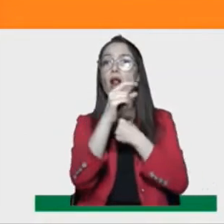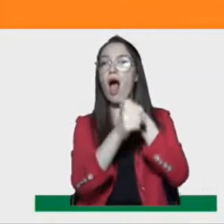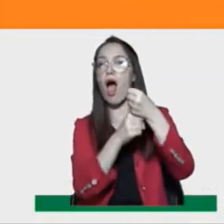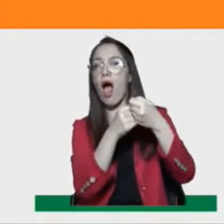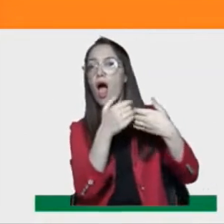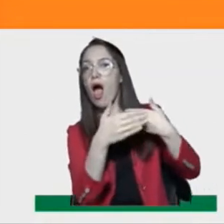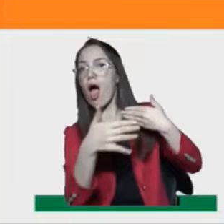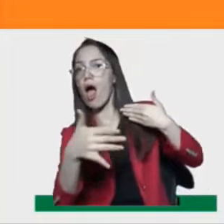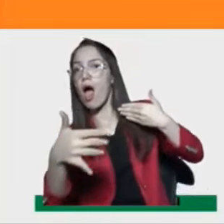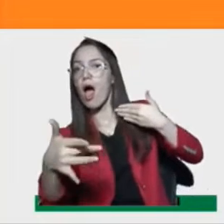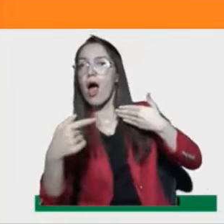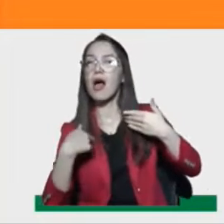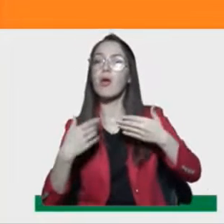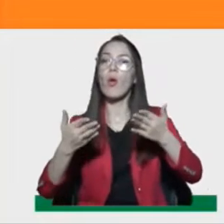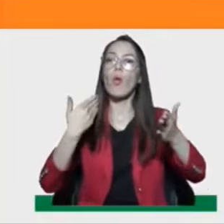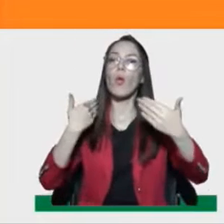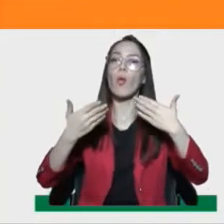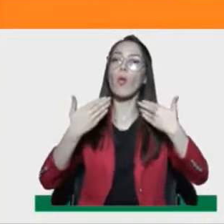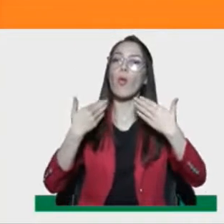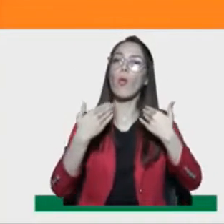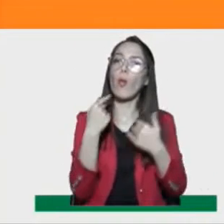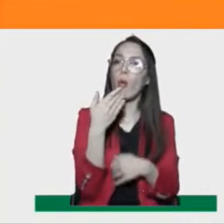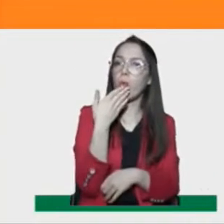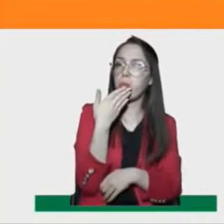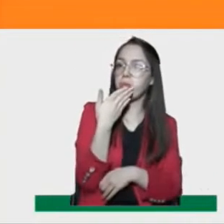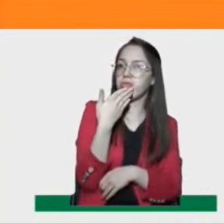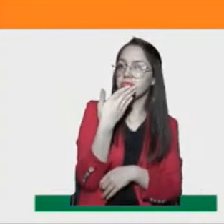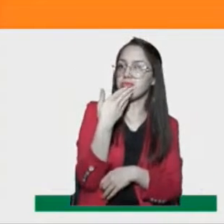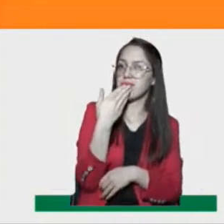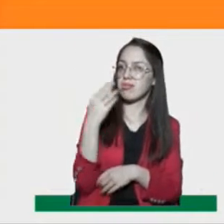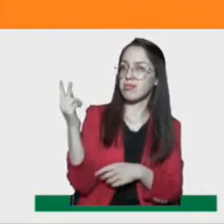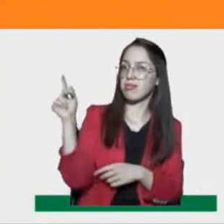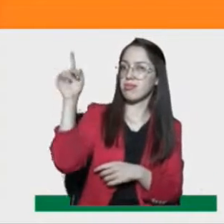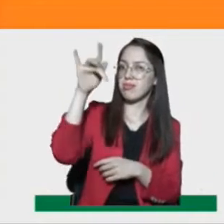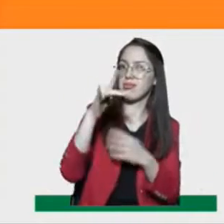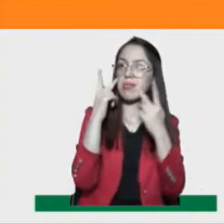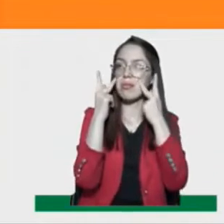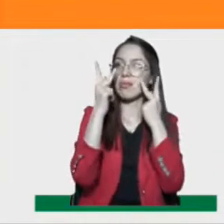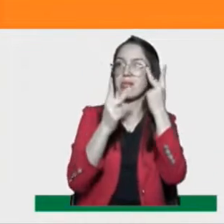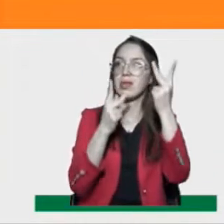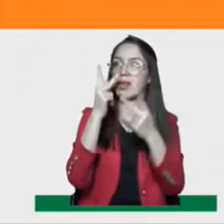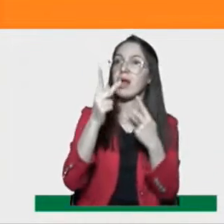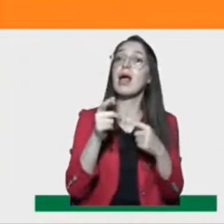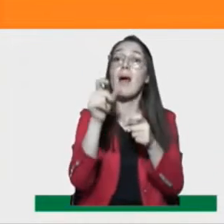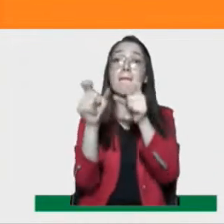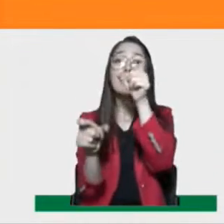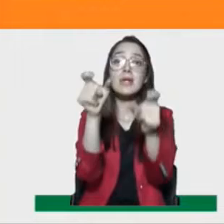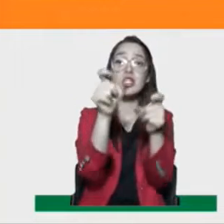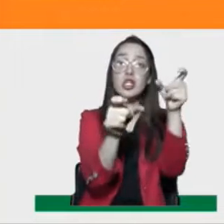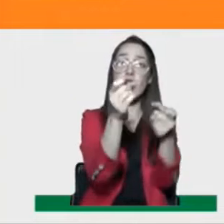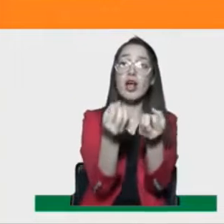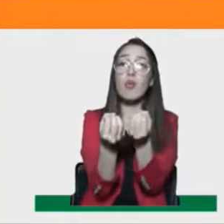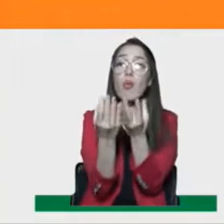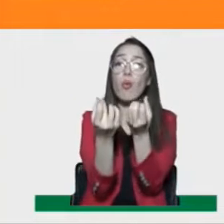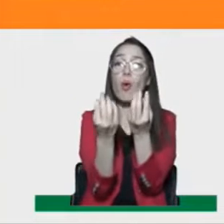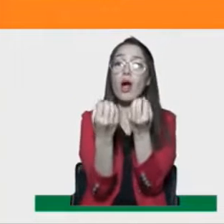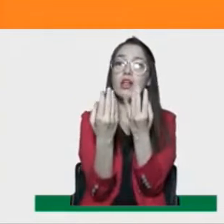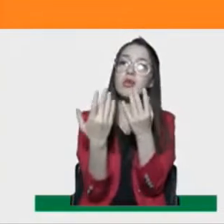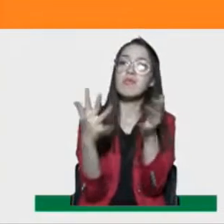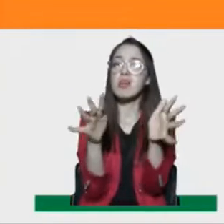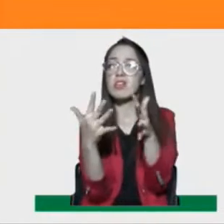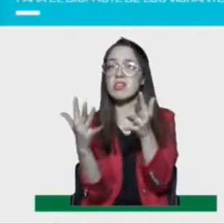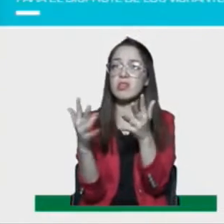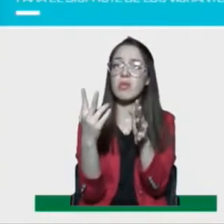favorable para nuestros visitantes y para los locales. Con una población aproximada de 2.600.000 personas, y nuestra